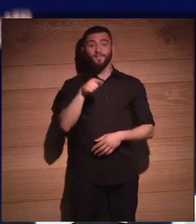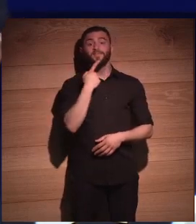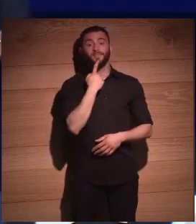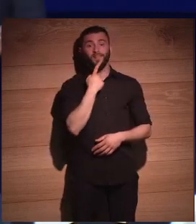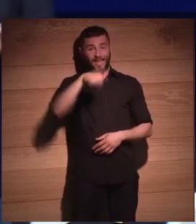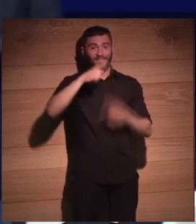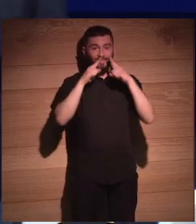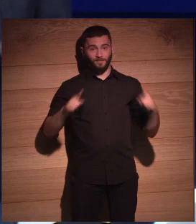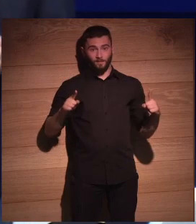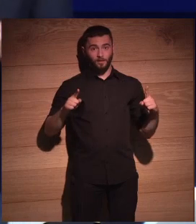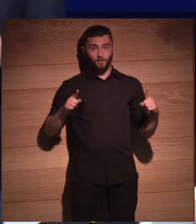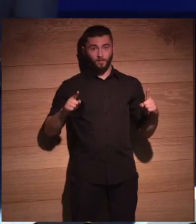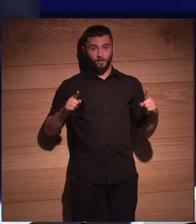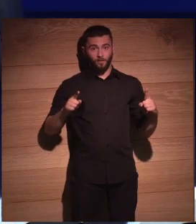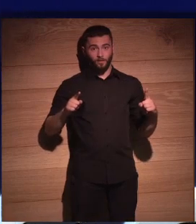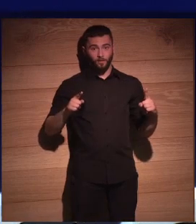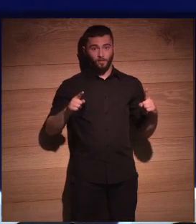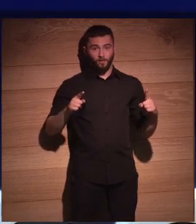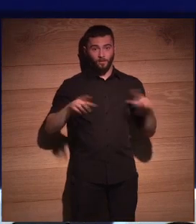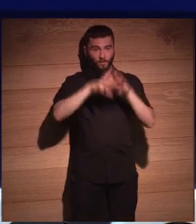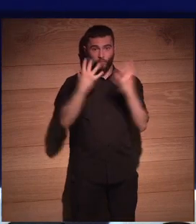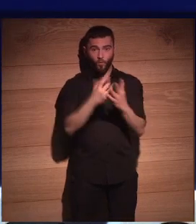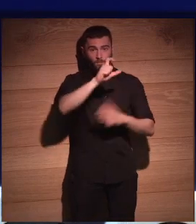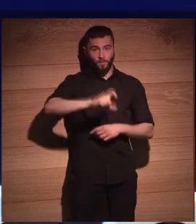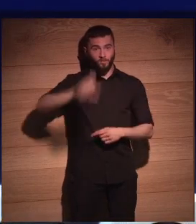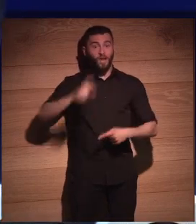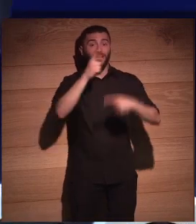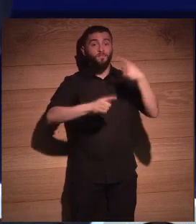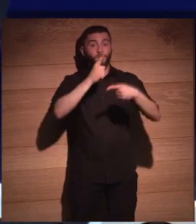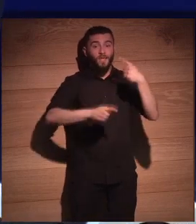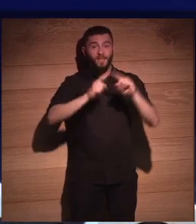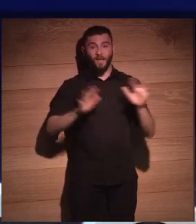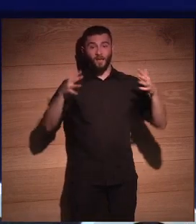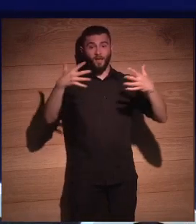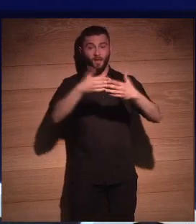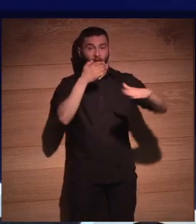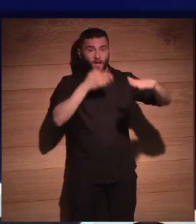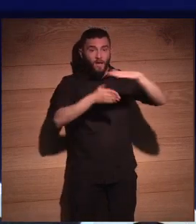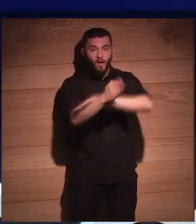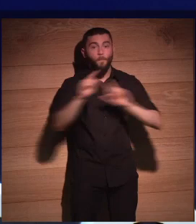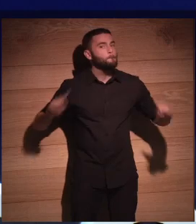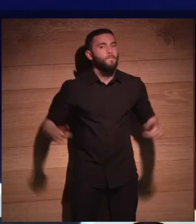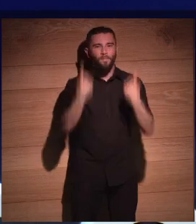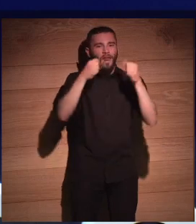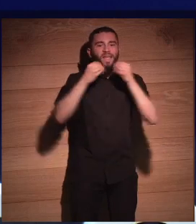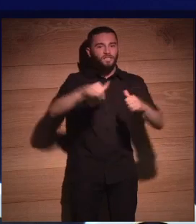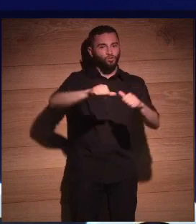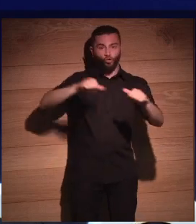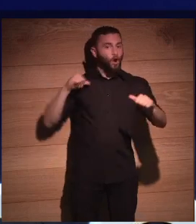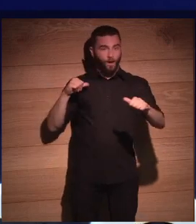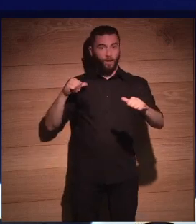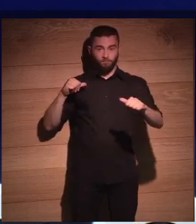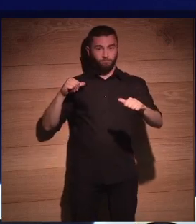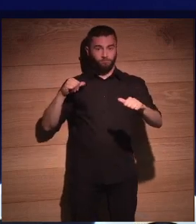que este año más de la mitad de la población mundial se conectará a Internet, por primera vez en la historia. Se pasó esta